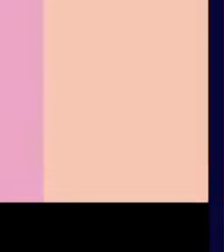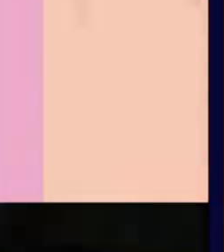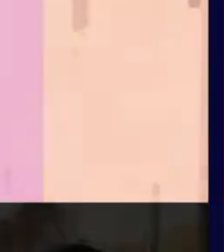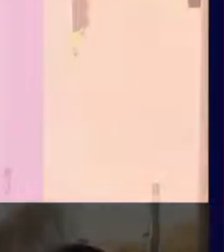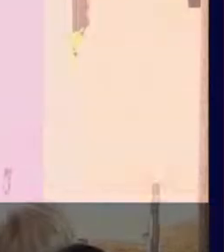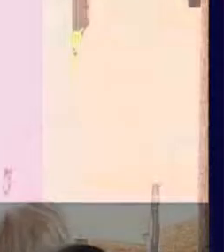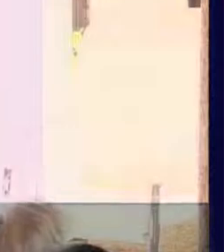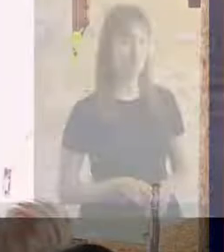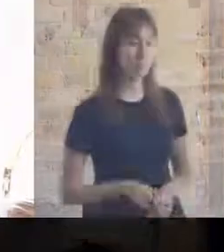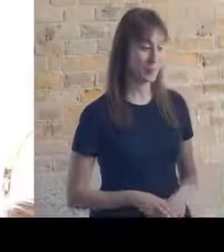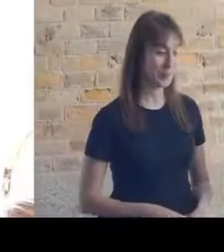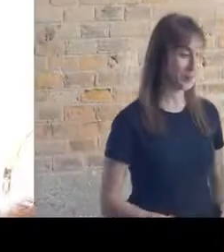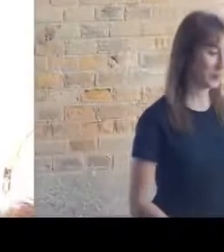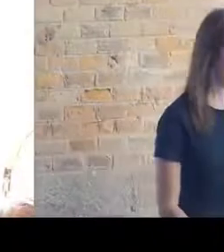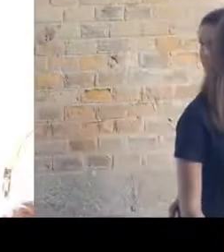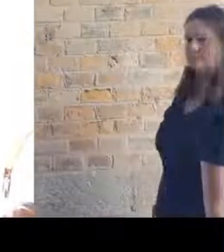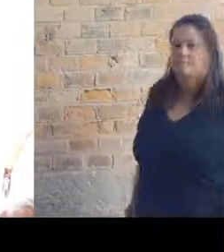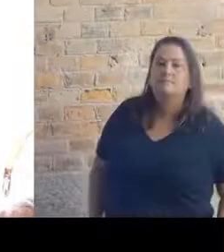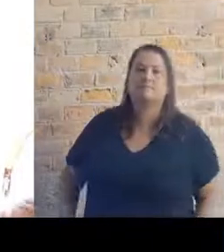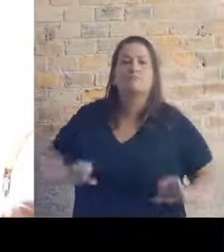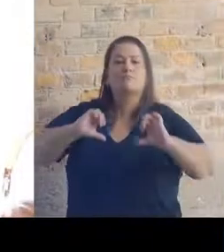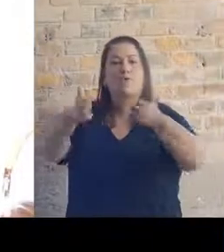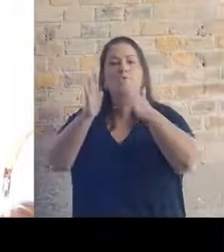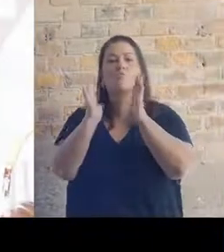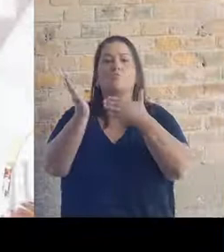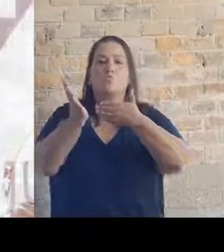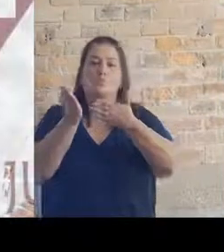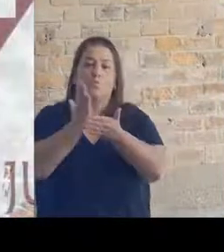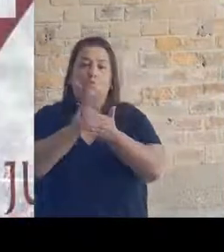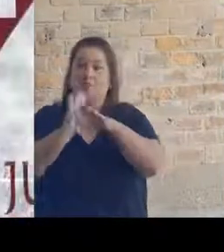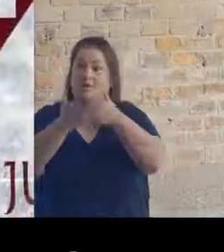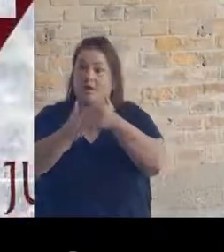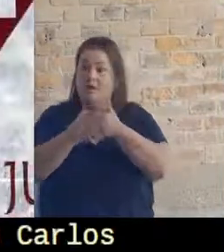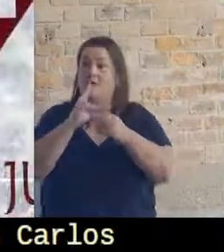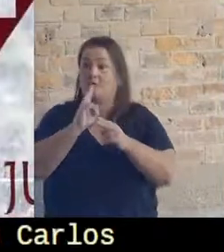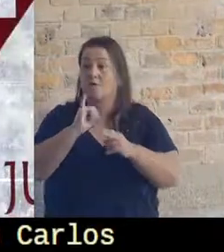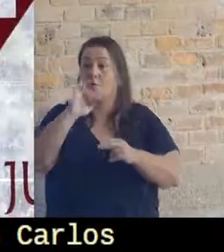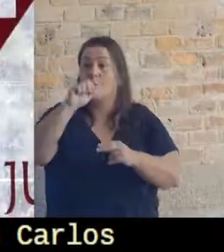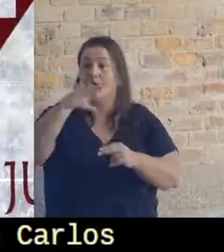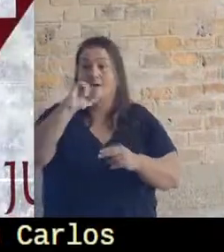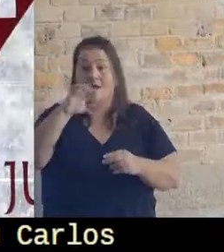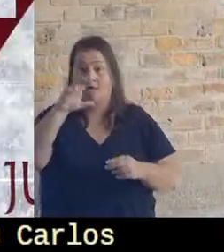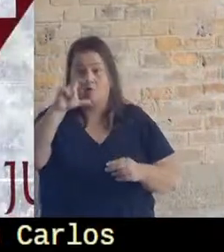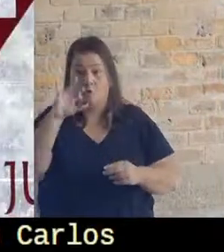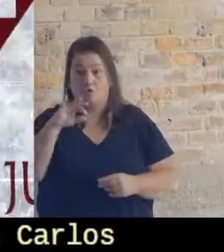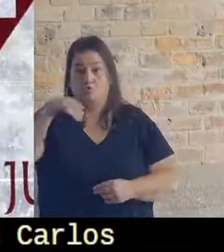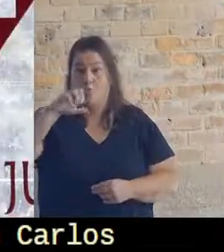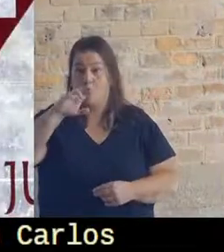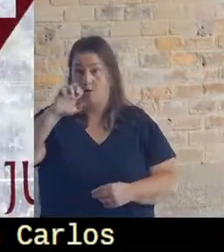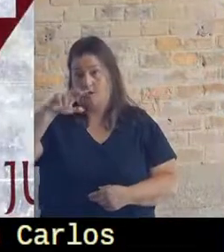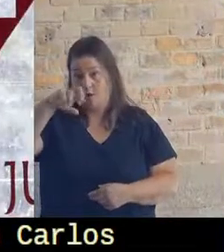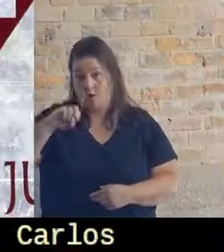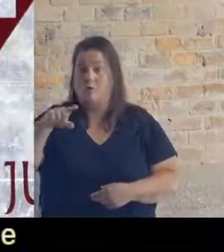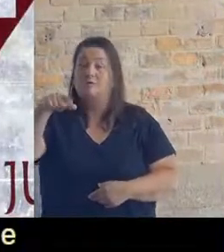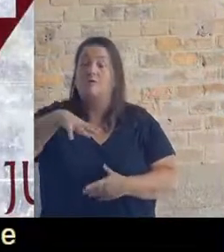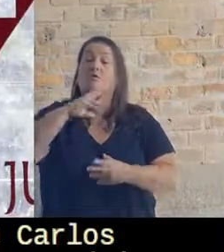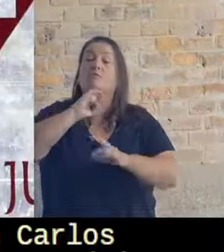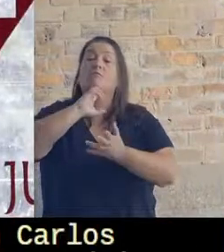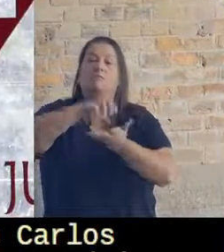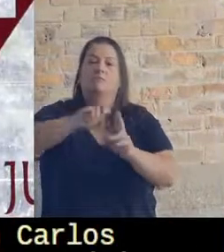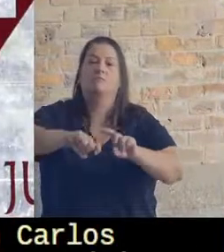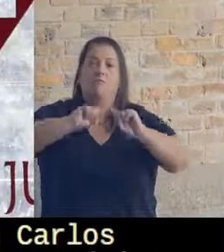procedemos a a la clausura del curso por lo tanto Juan Carlos Moreno director de la fundación academia Europea